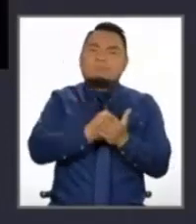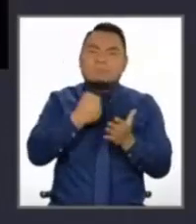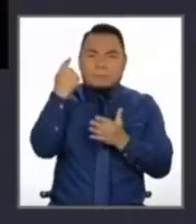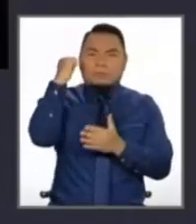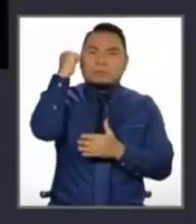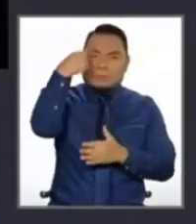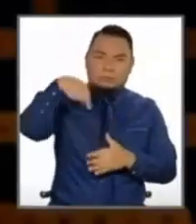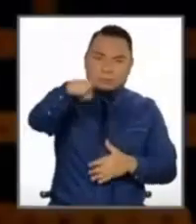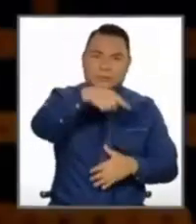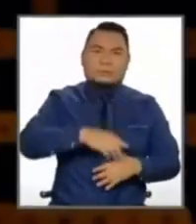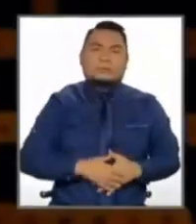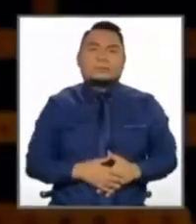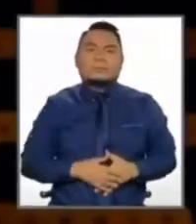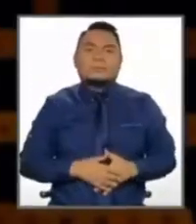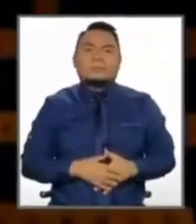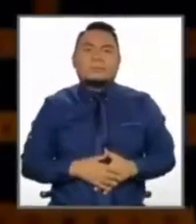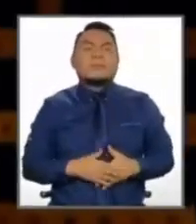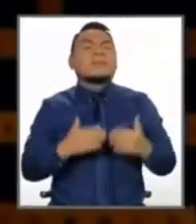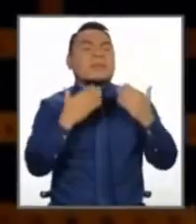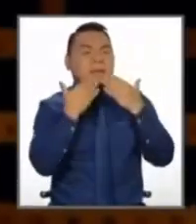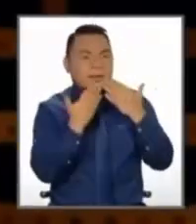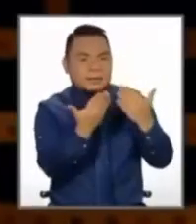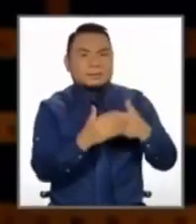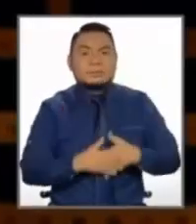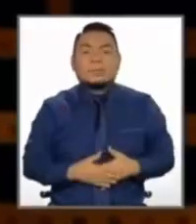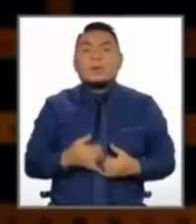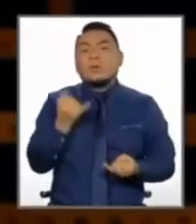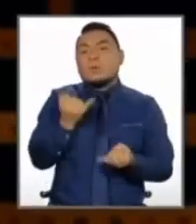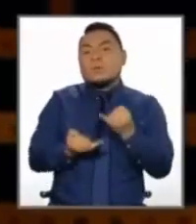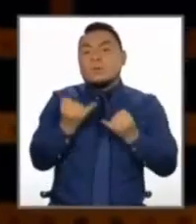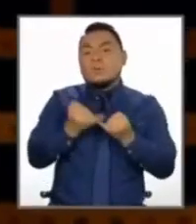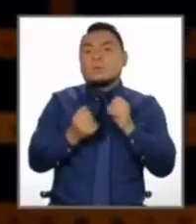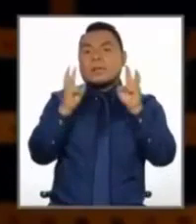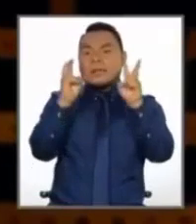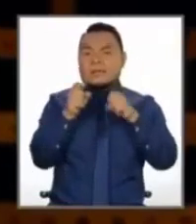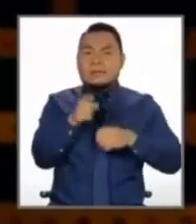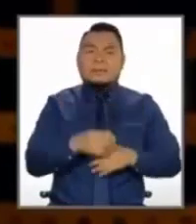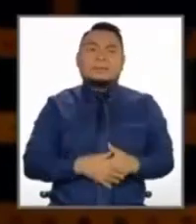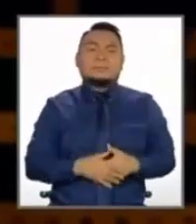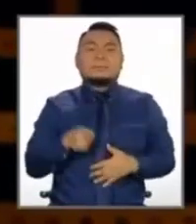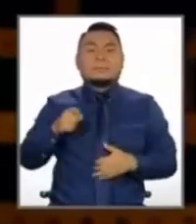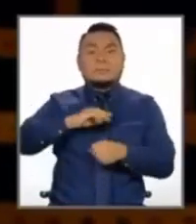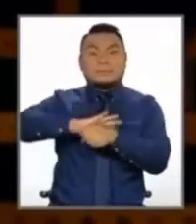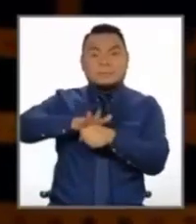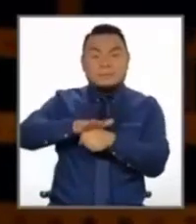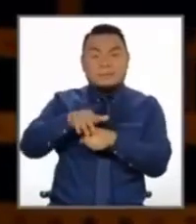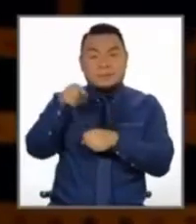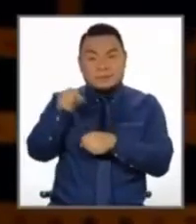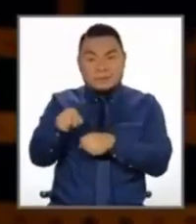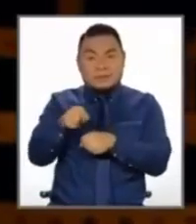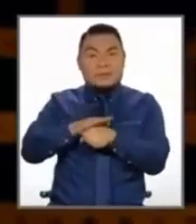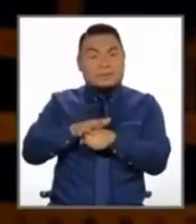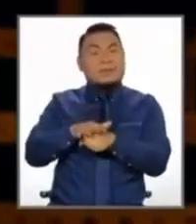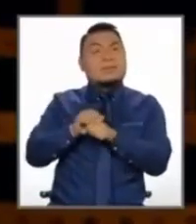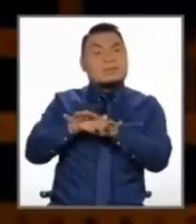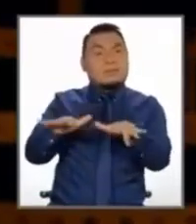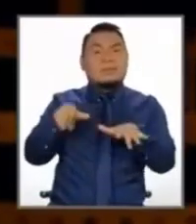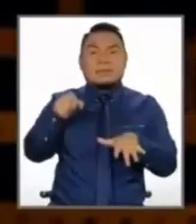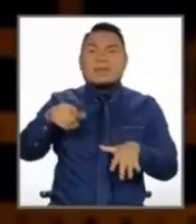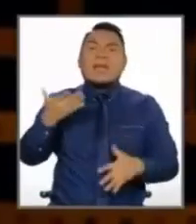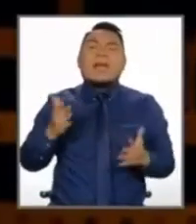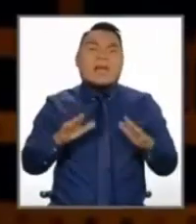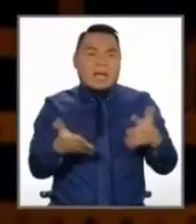ustedes. Gracias. Les coloco un último tema. En la pandemia hay enfermedades